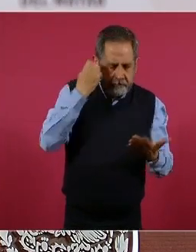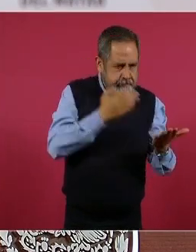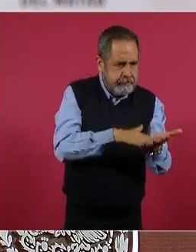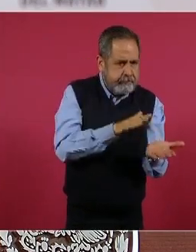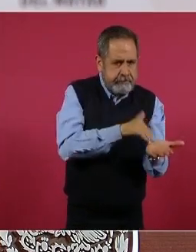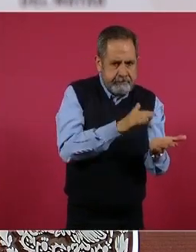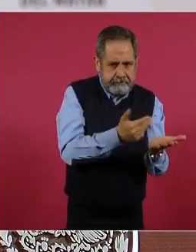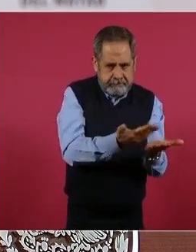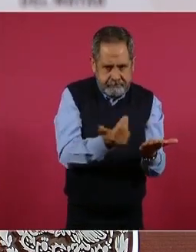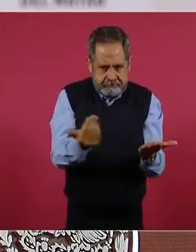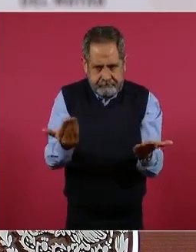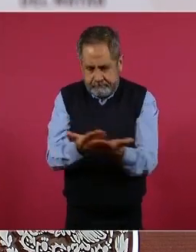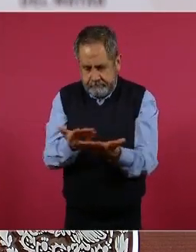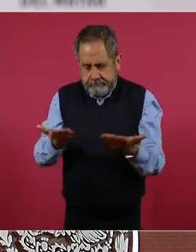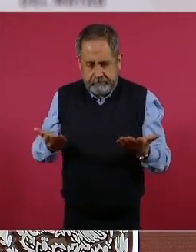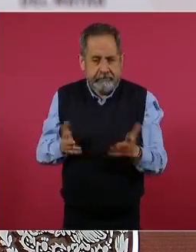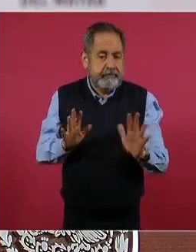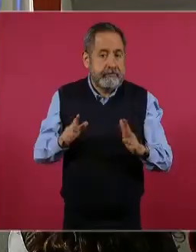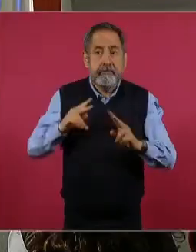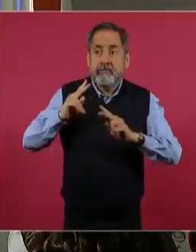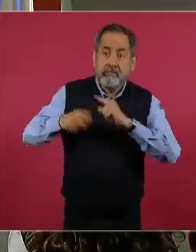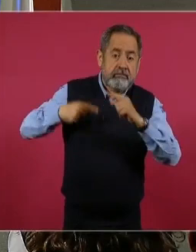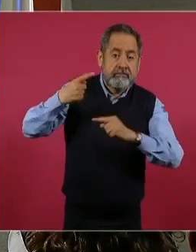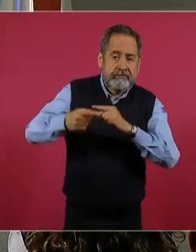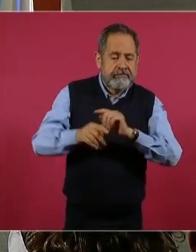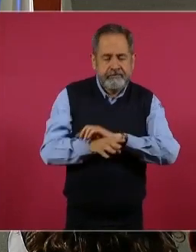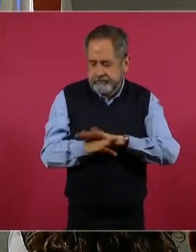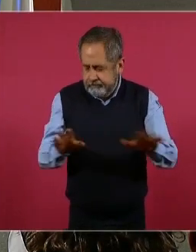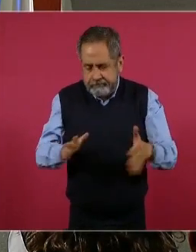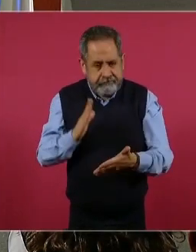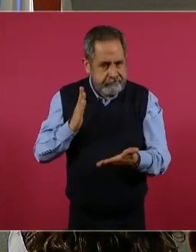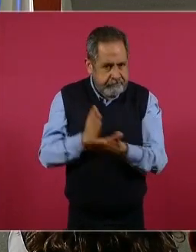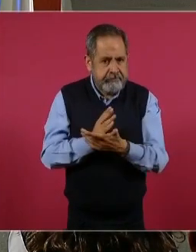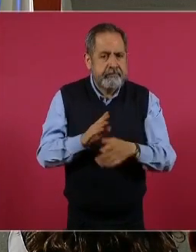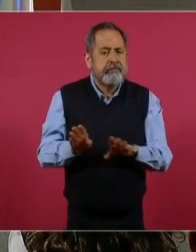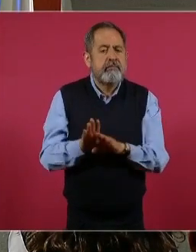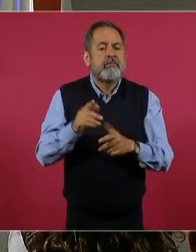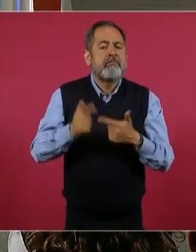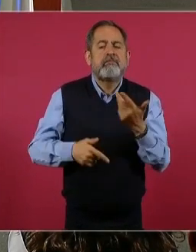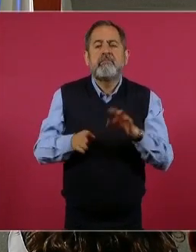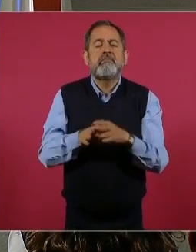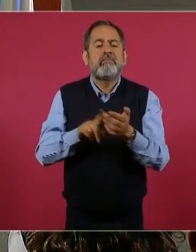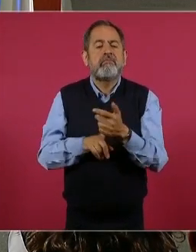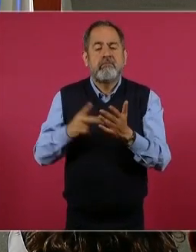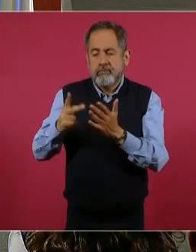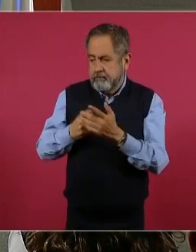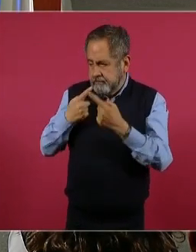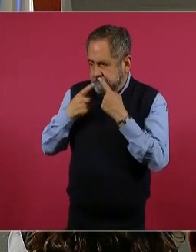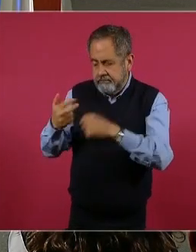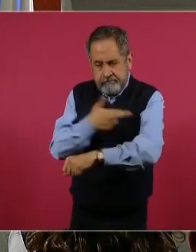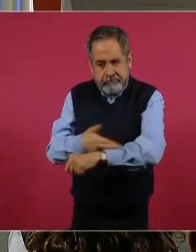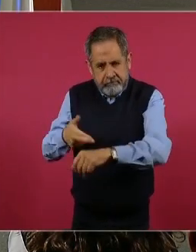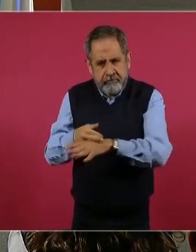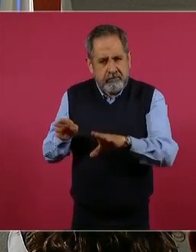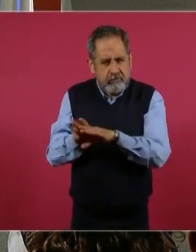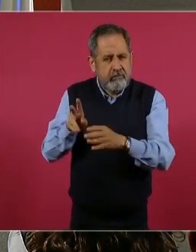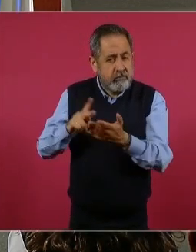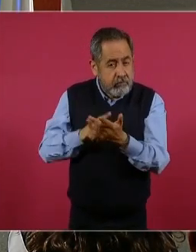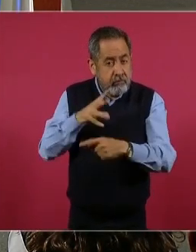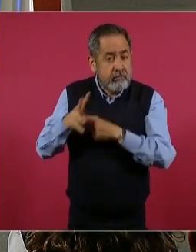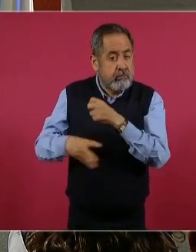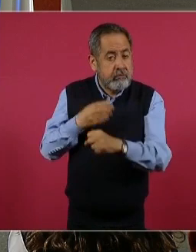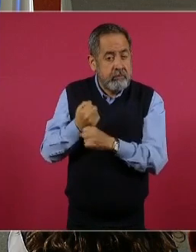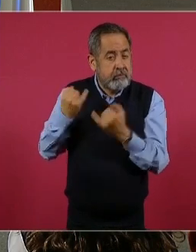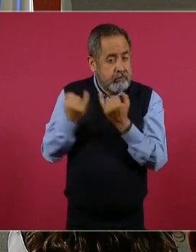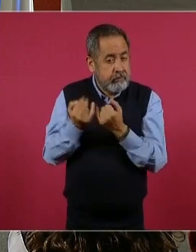este compromiso de no repetición institucional, también trabajaremos varias medidas ejemplares para garantizar que no vuelva a ocurrir